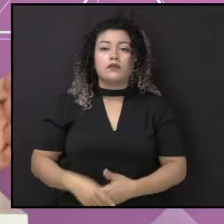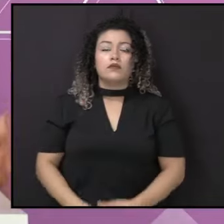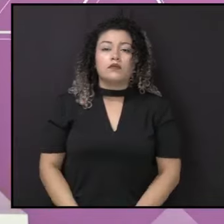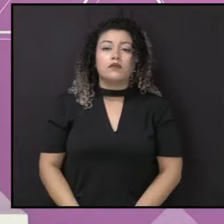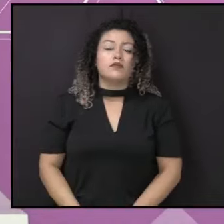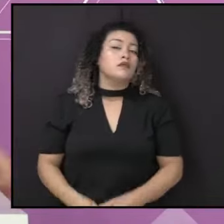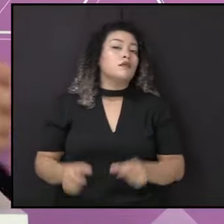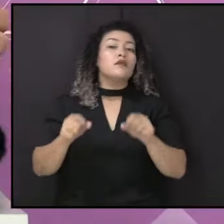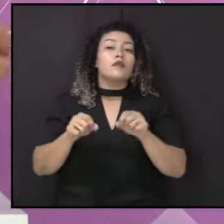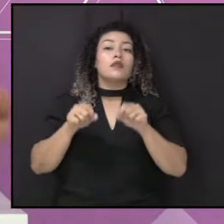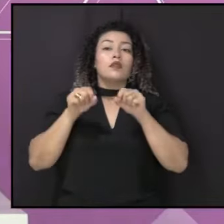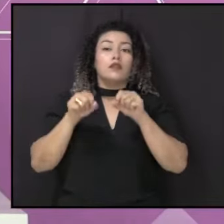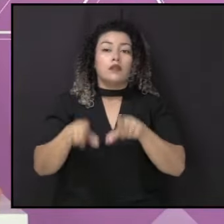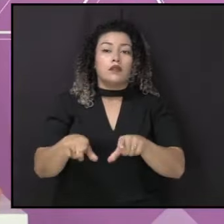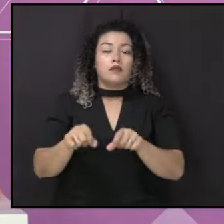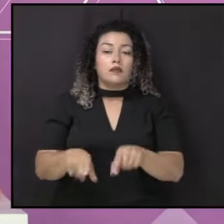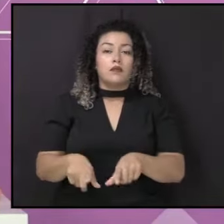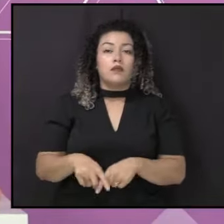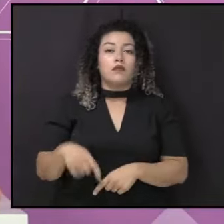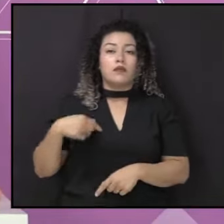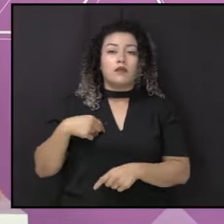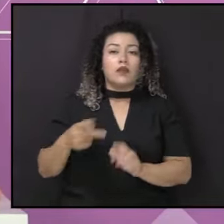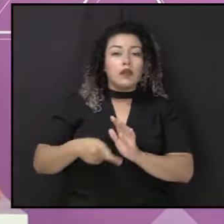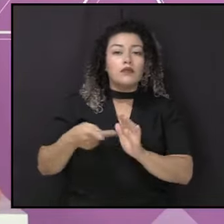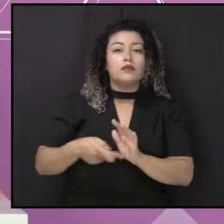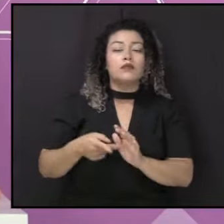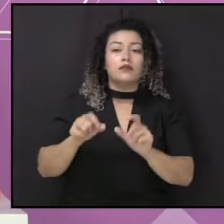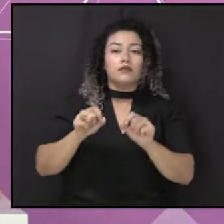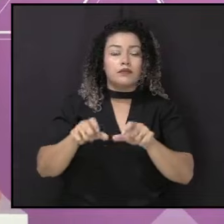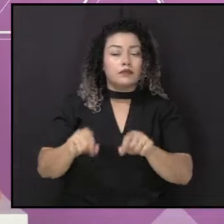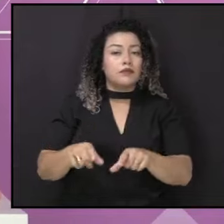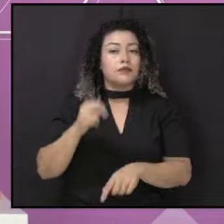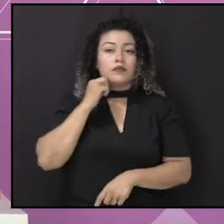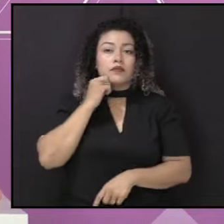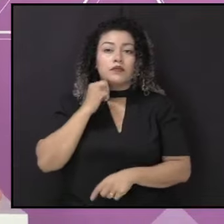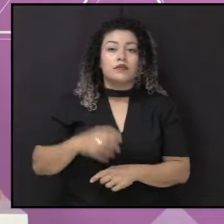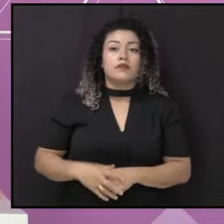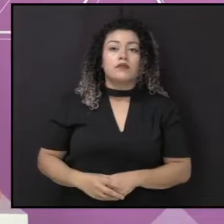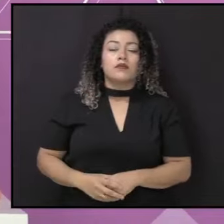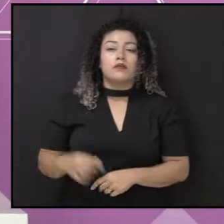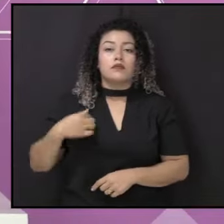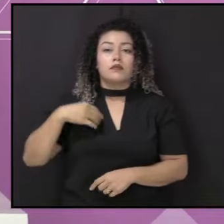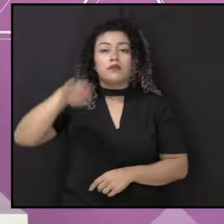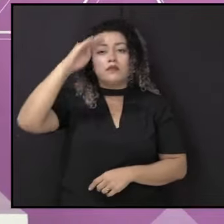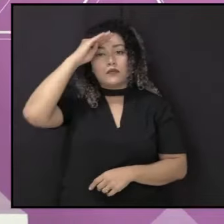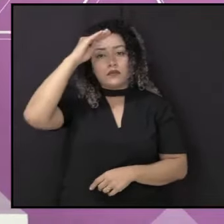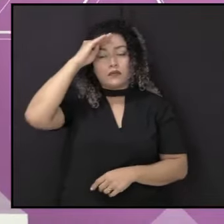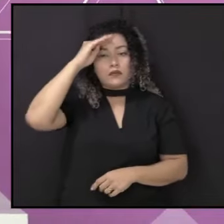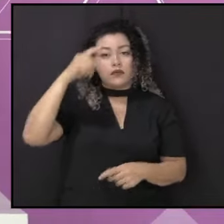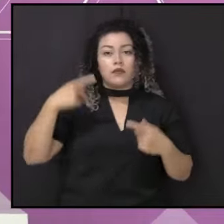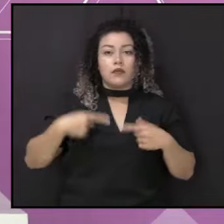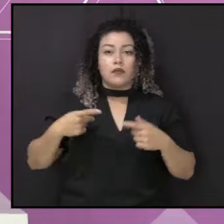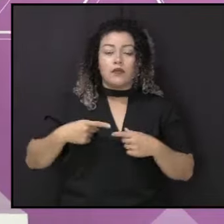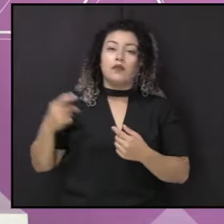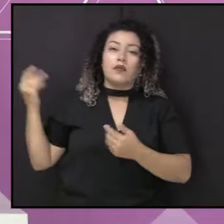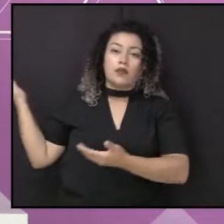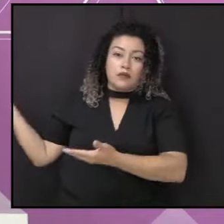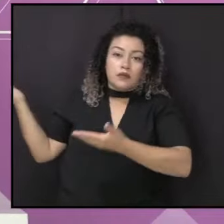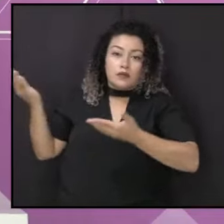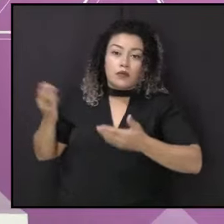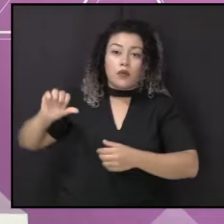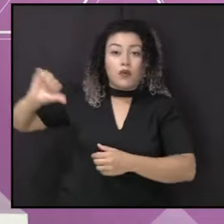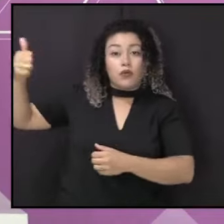a lo mismo y vuelvo a ser muy, muy repetitiva tal vez, pero yo considero que el apoyo a los migrantes debe ser de la